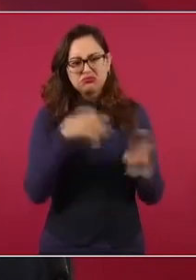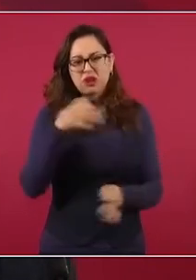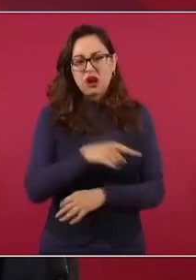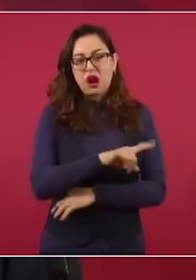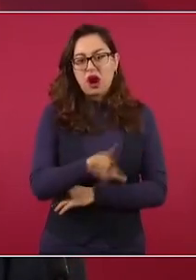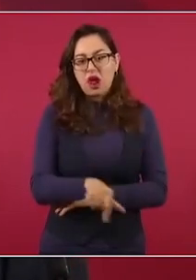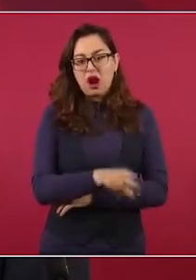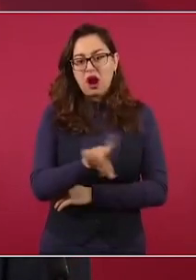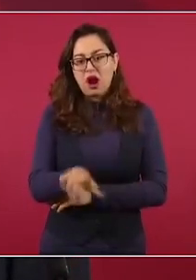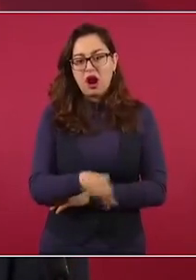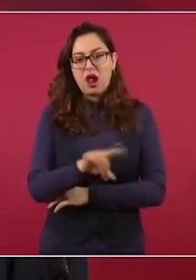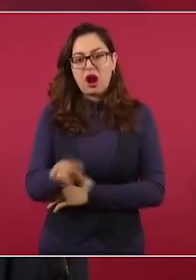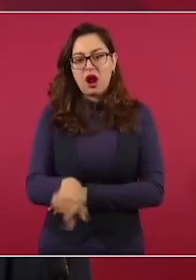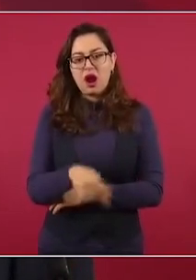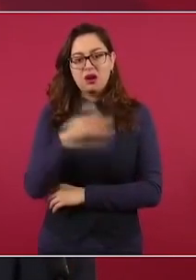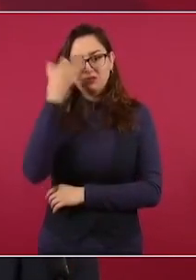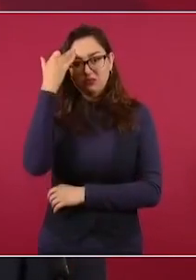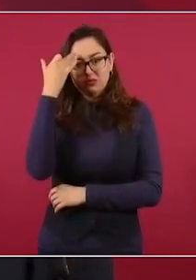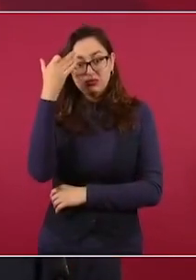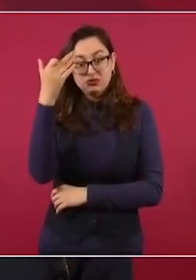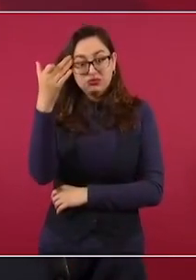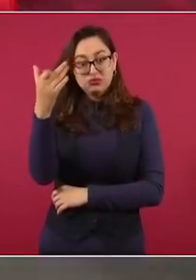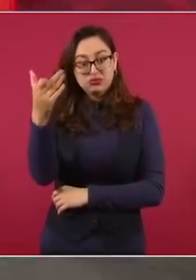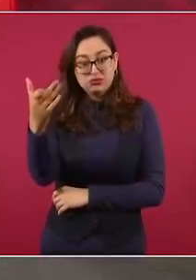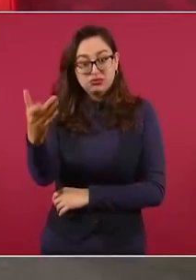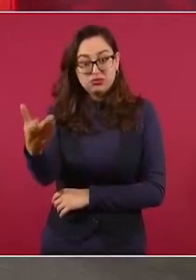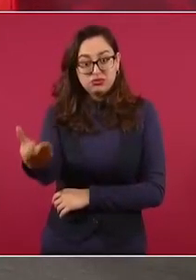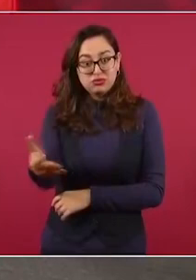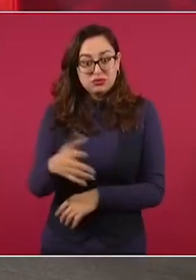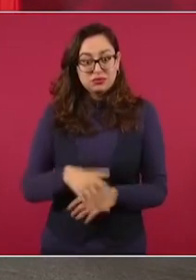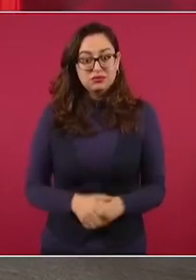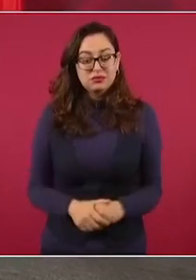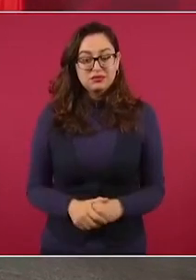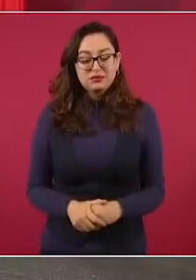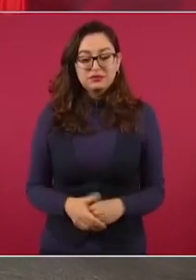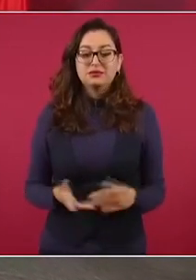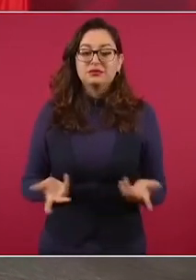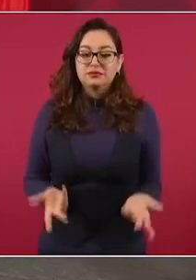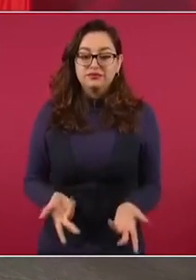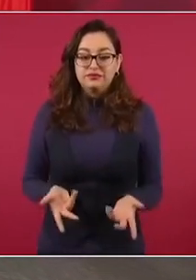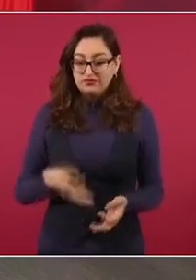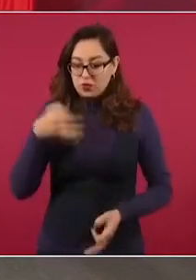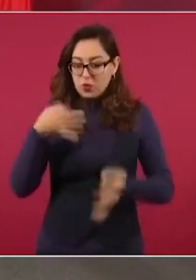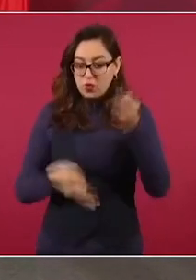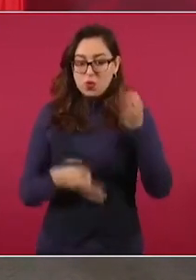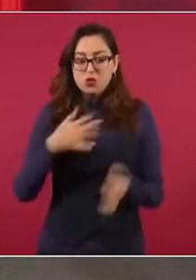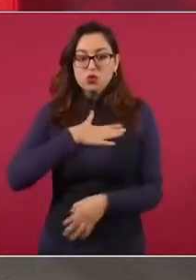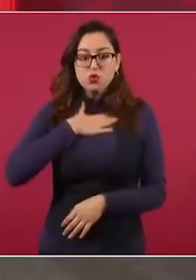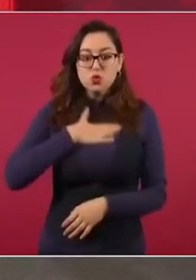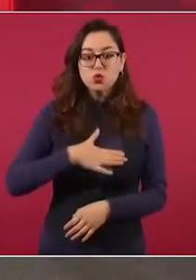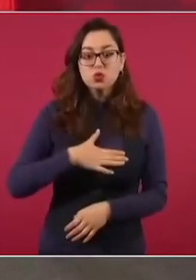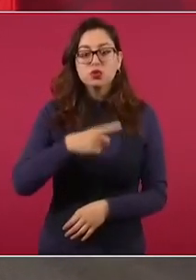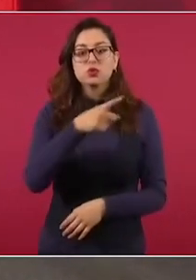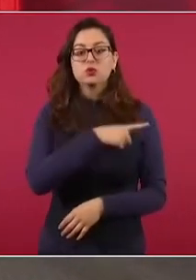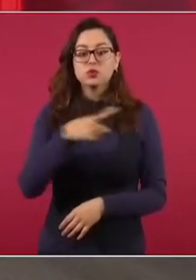porque siempre se habla, ¿no?, de que la justicia tiene que ser